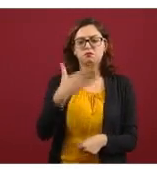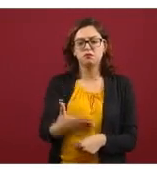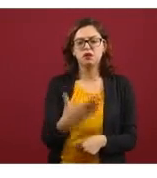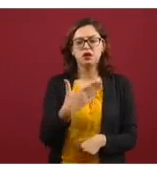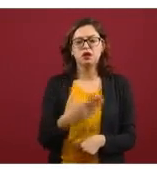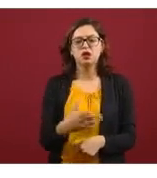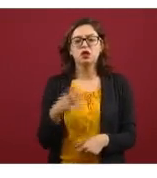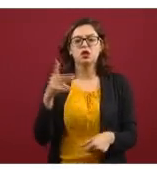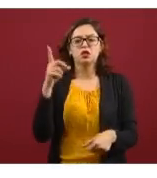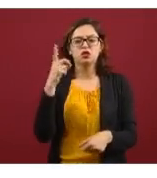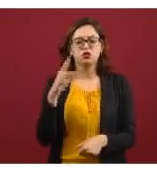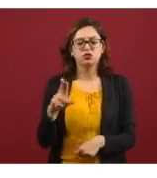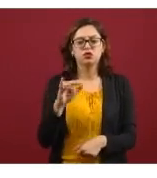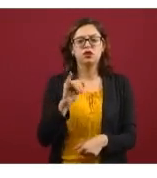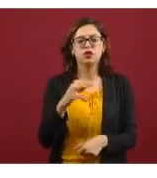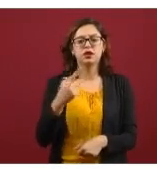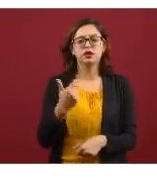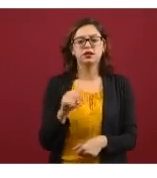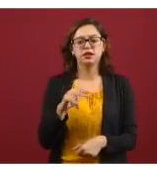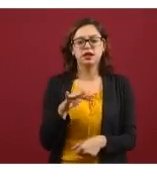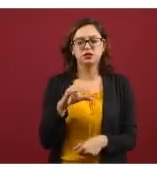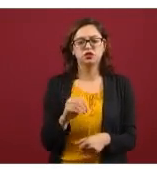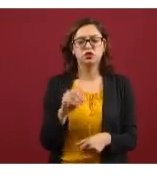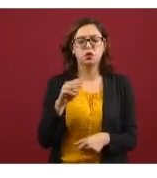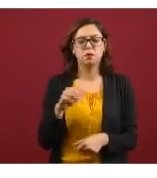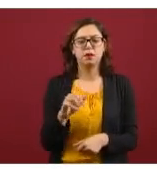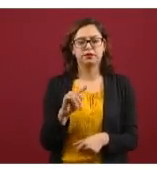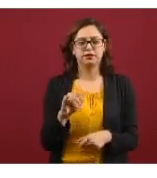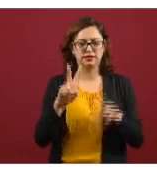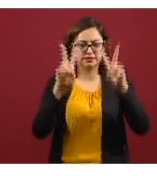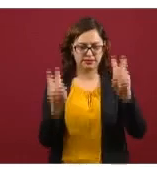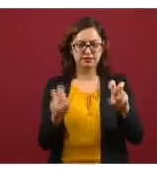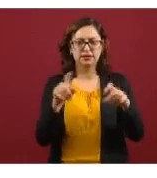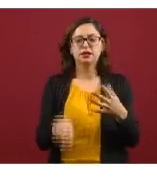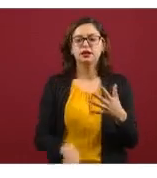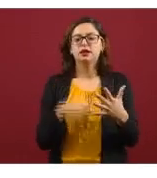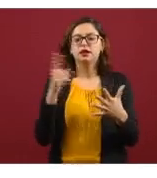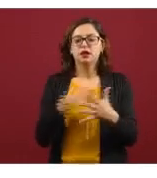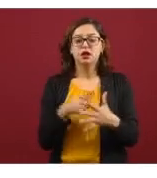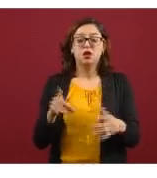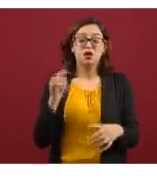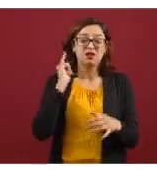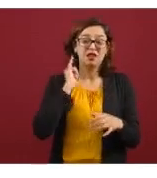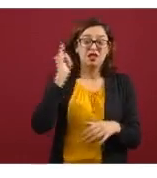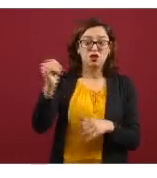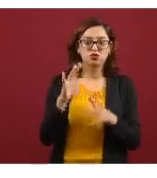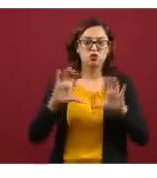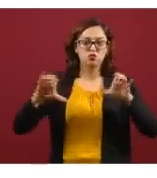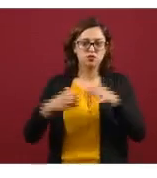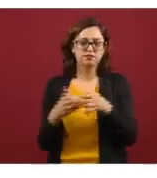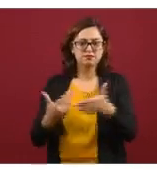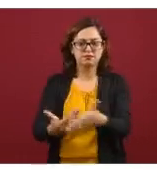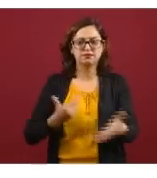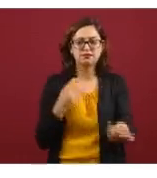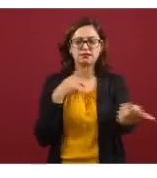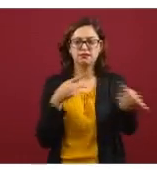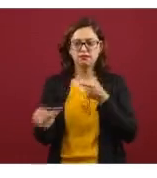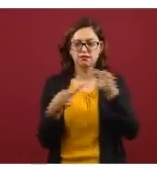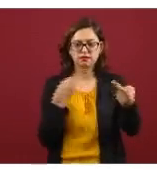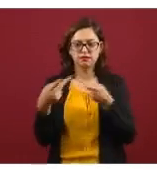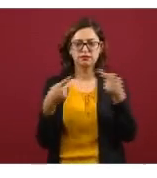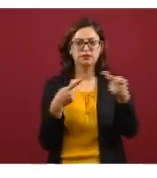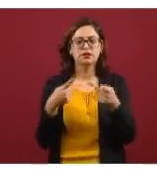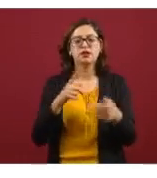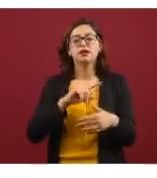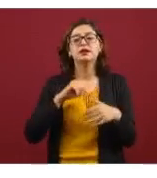Martínez Elizondo, preparación para la misión en comunidad y, por último, la primera misión en comunidad